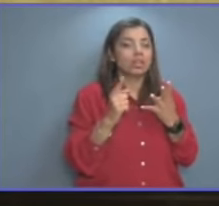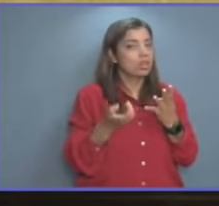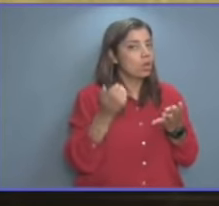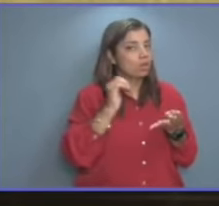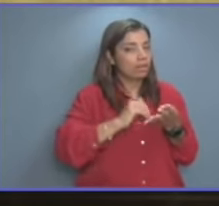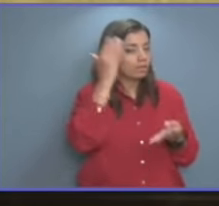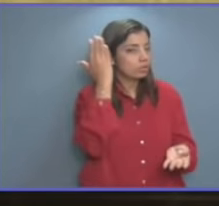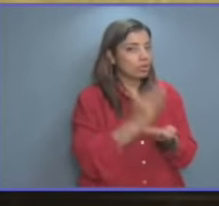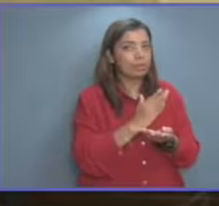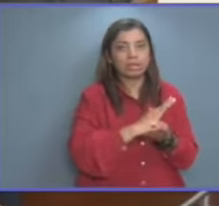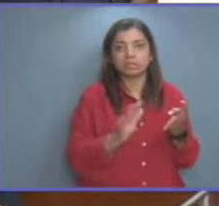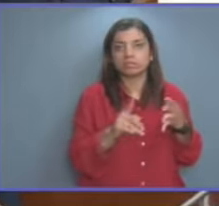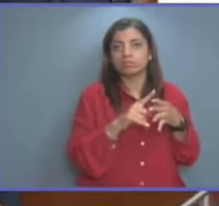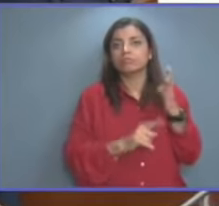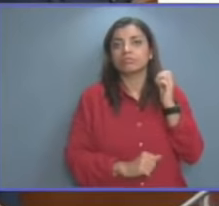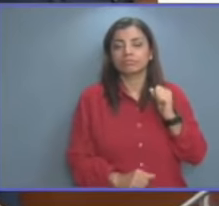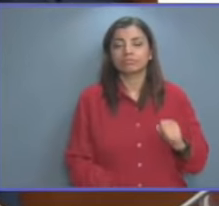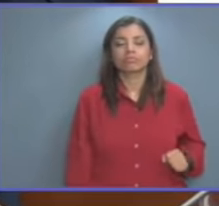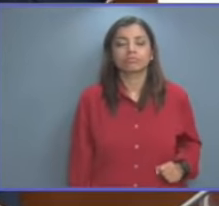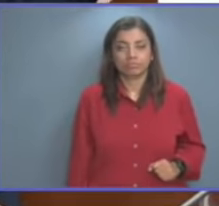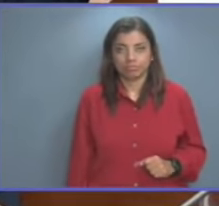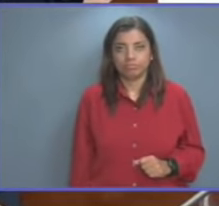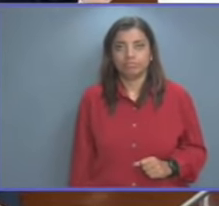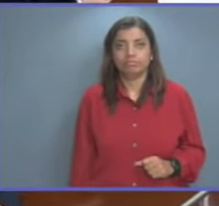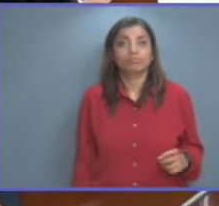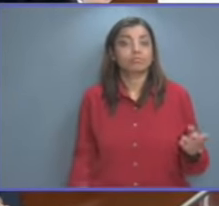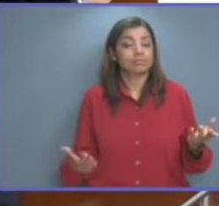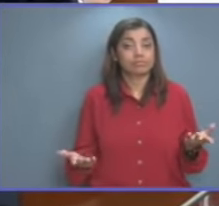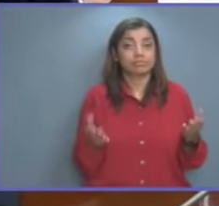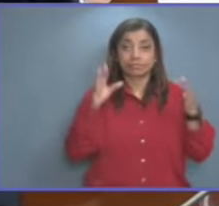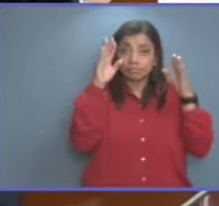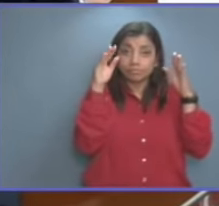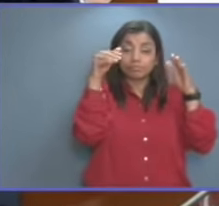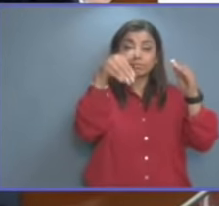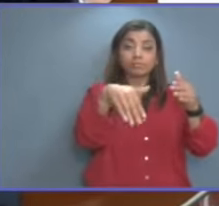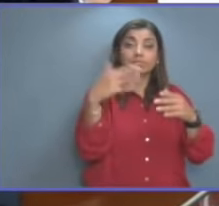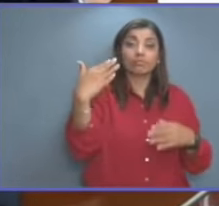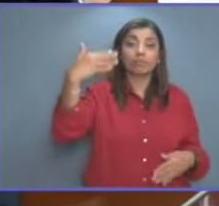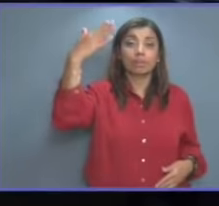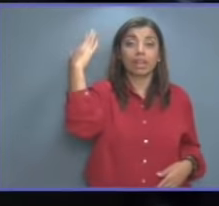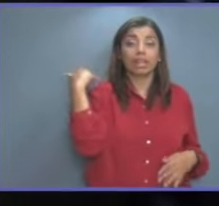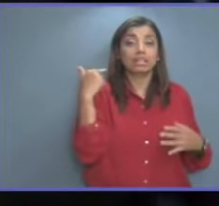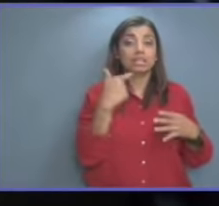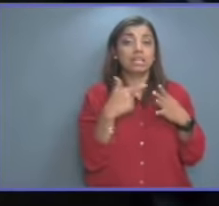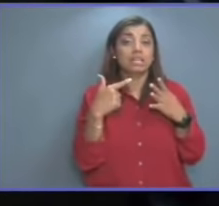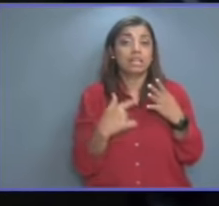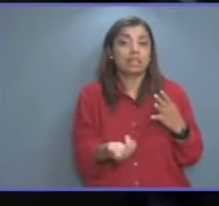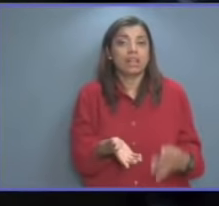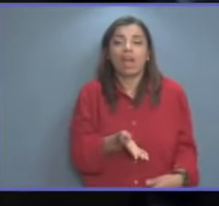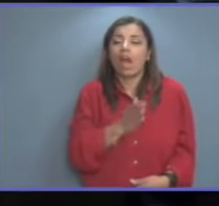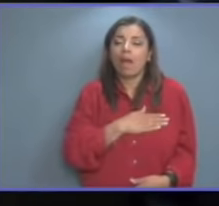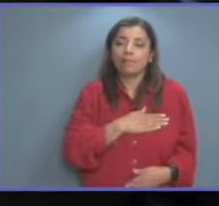repetición enfocados en eliminar la impunidad que otorgó la ley de amnistía aprobada por administraciones